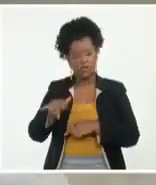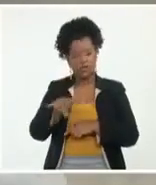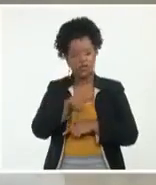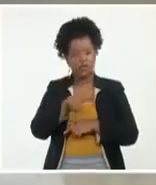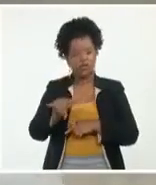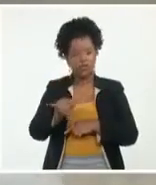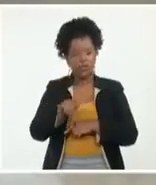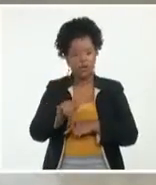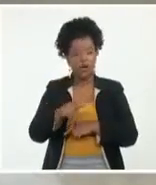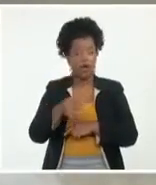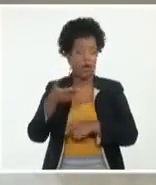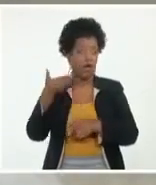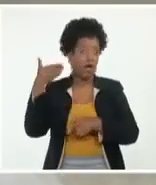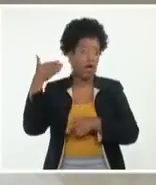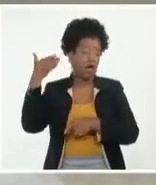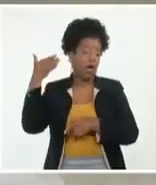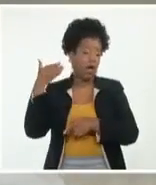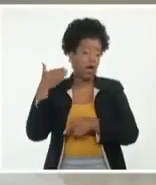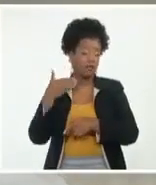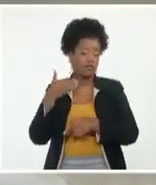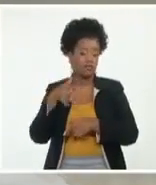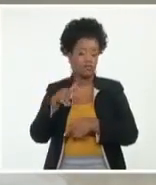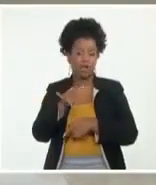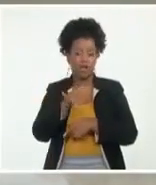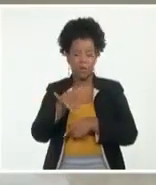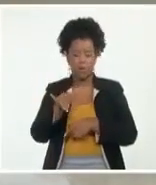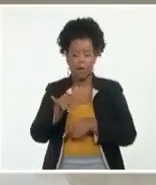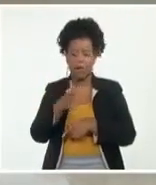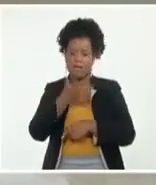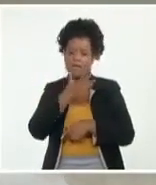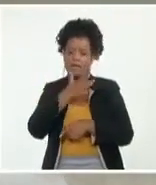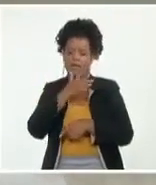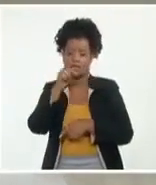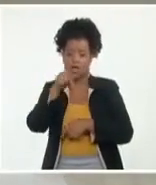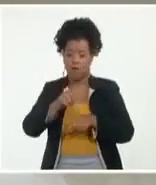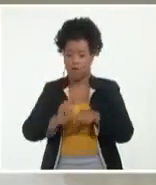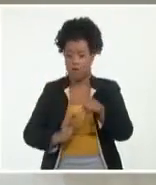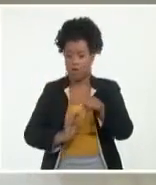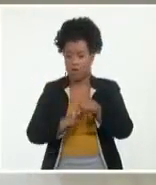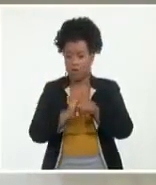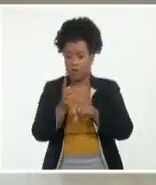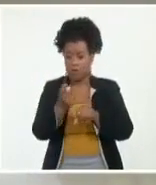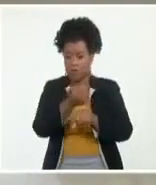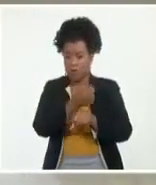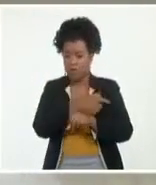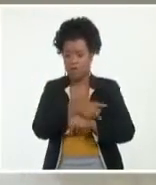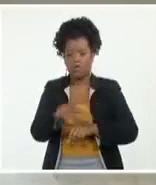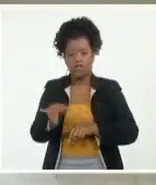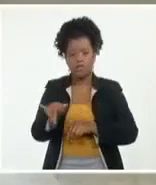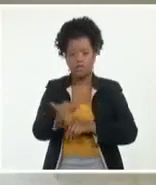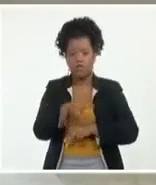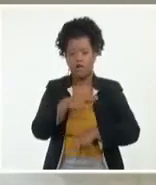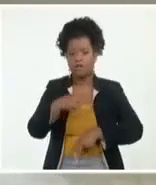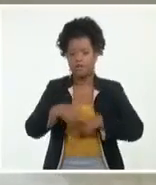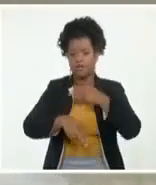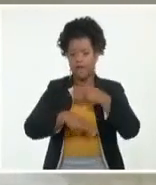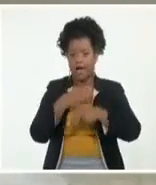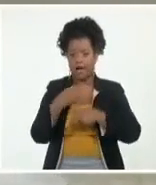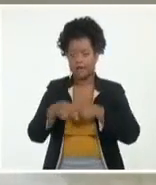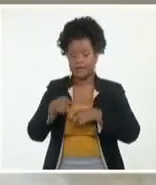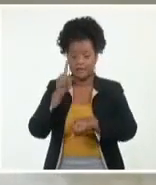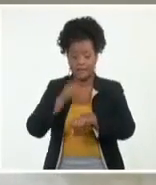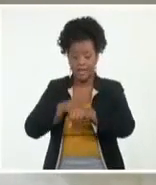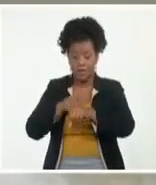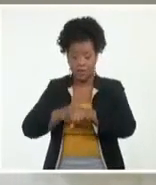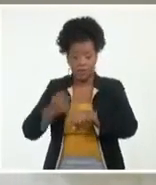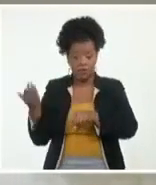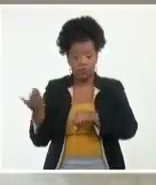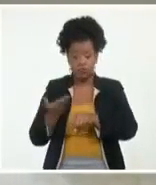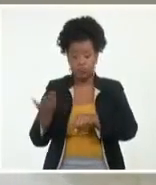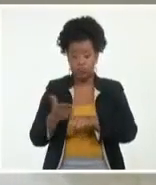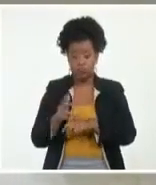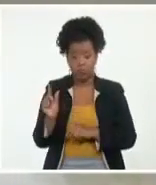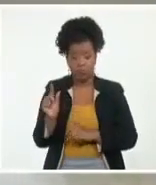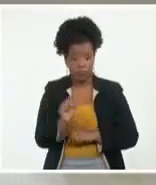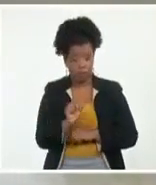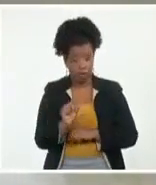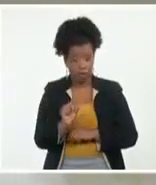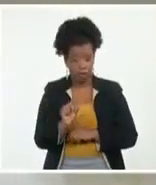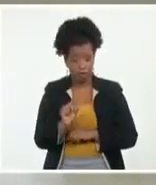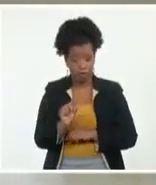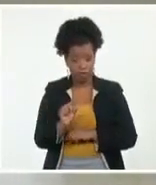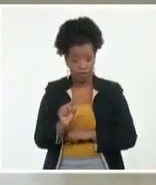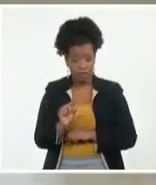aquel momento y de Soberana, podemos decir que también se desarrolló en tiempo récord. Y